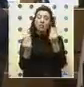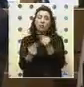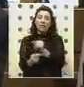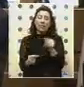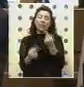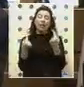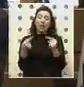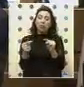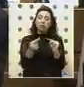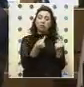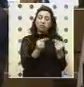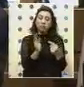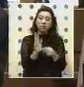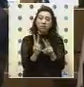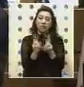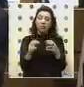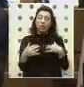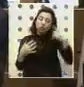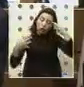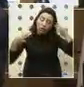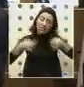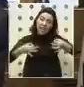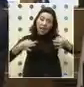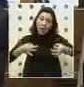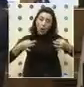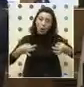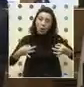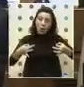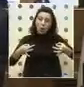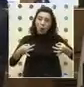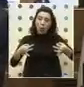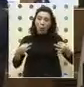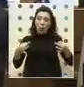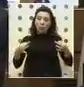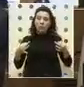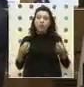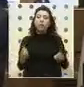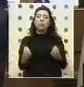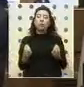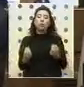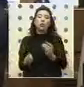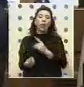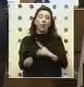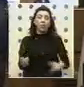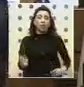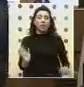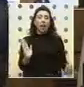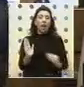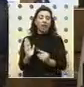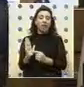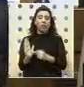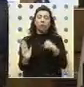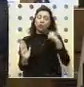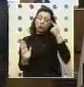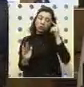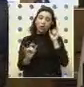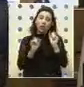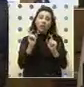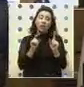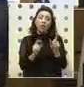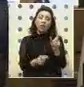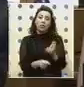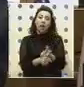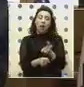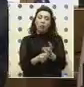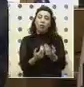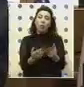semanas que se viene discutiendo este tema y no me cabe duda de que la gran cantidad de colegas van a estar a favor de esto, porque creo de que tenemos que defender a los adultos